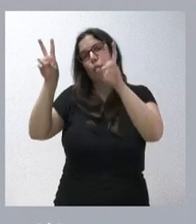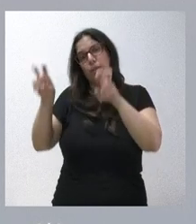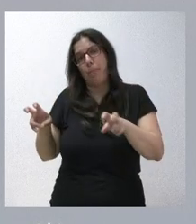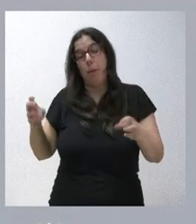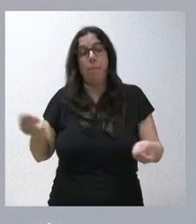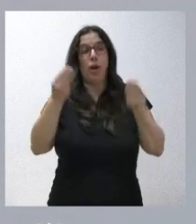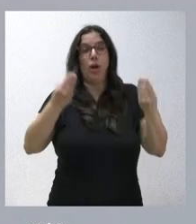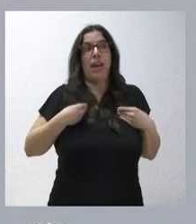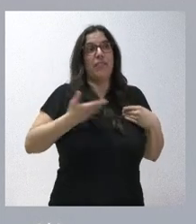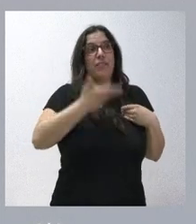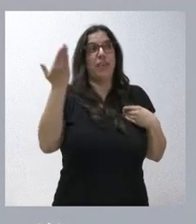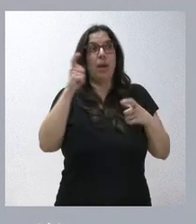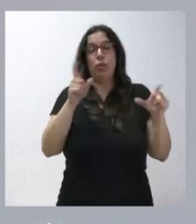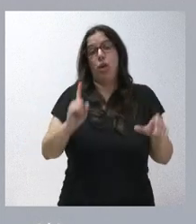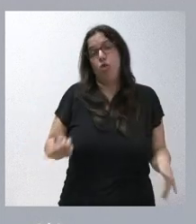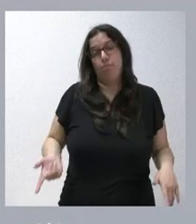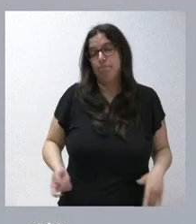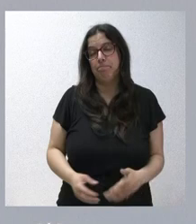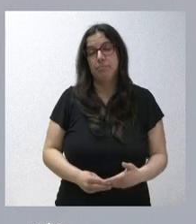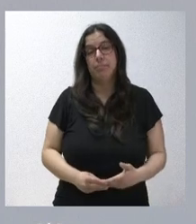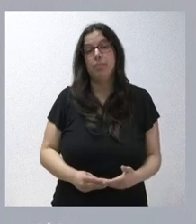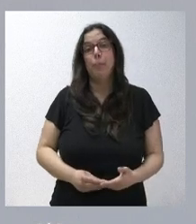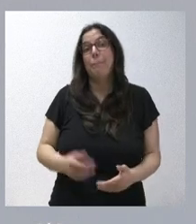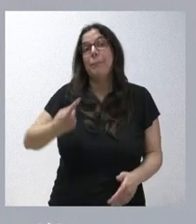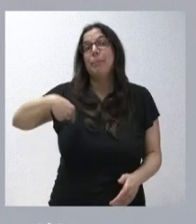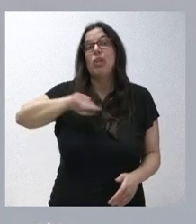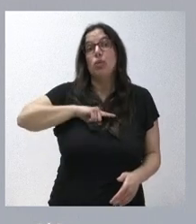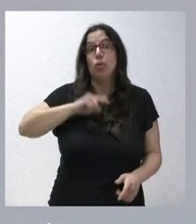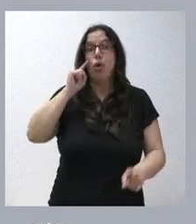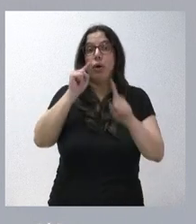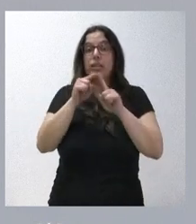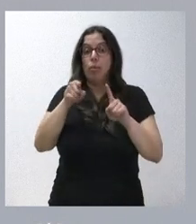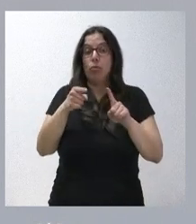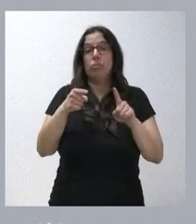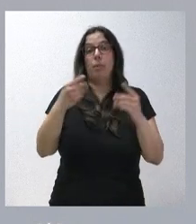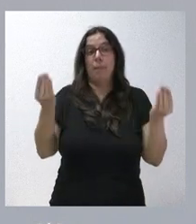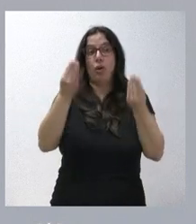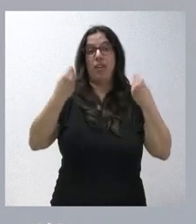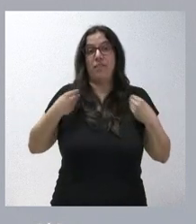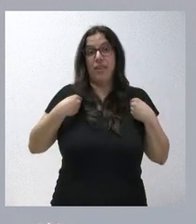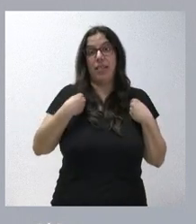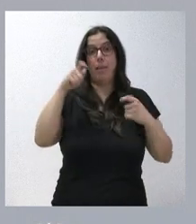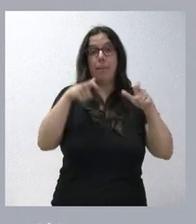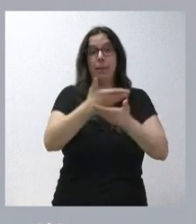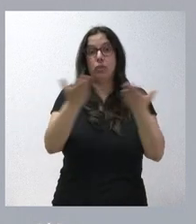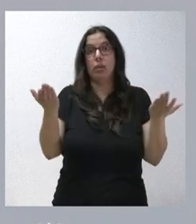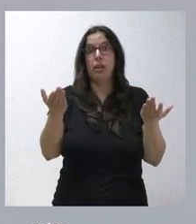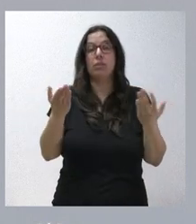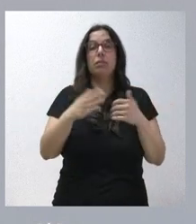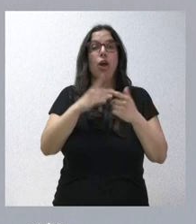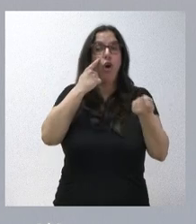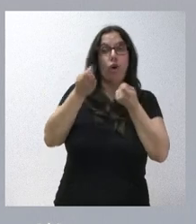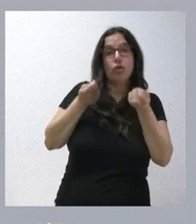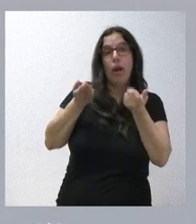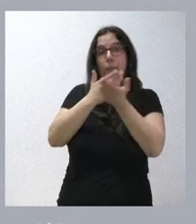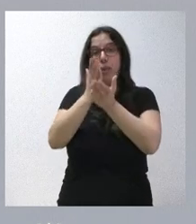vida del conjunto de los ciudadanos y nosotros estamos por mejorar la vida del conjunto de los ciudadanos no por controlar ni perseguir a los